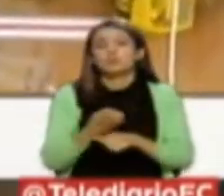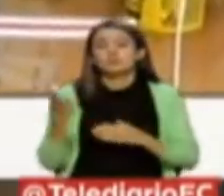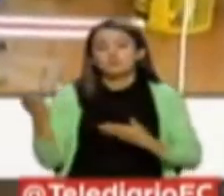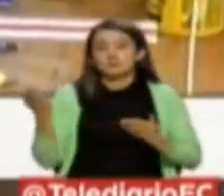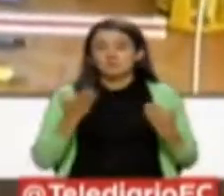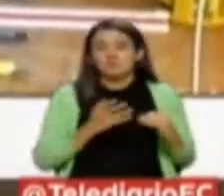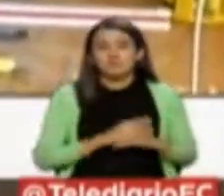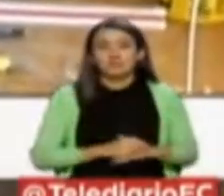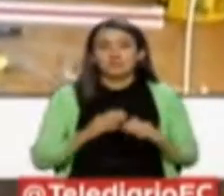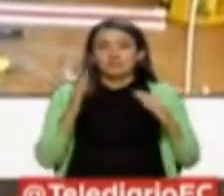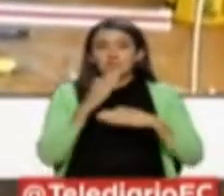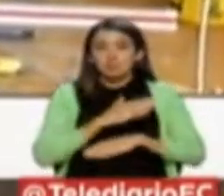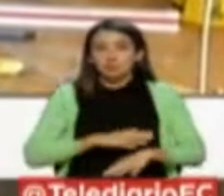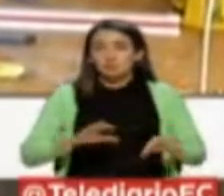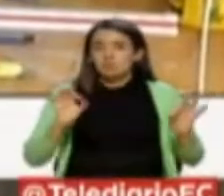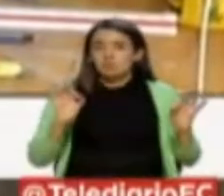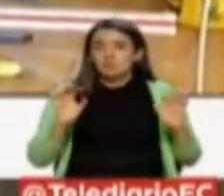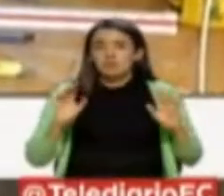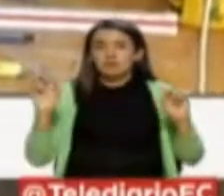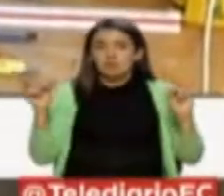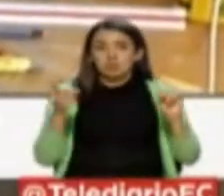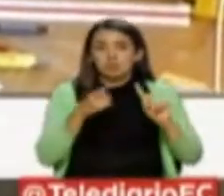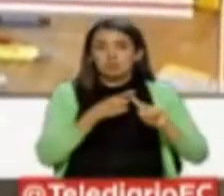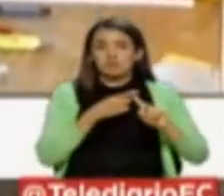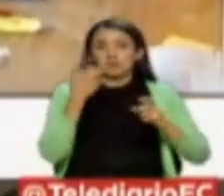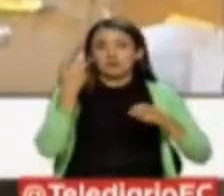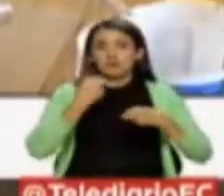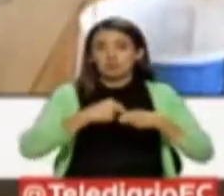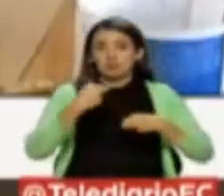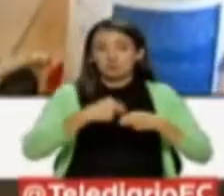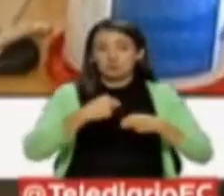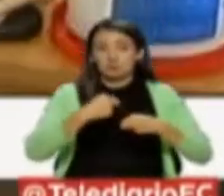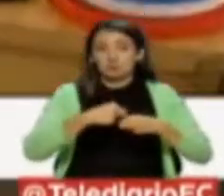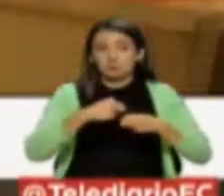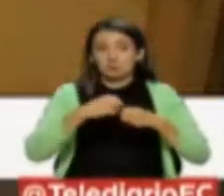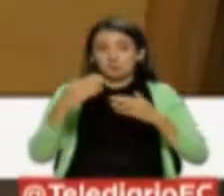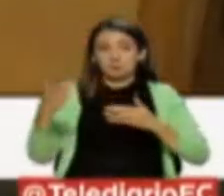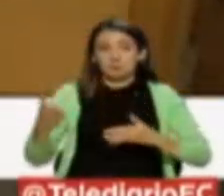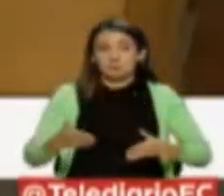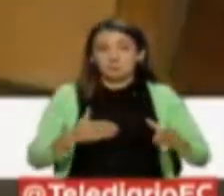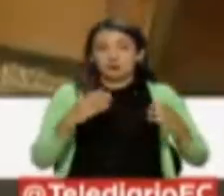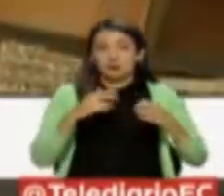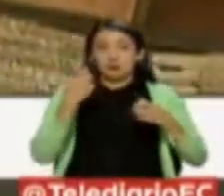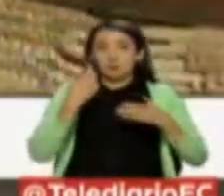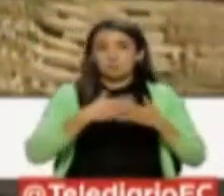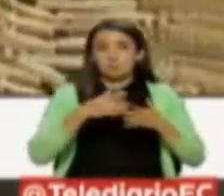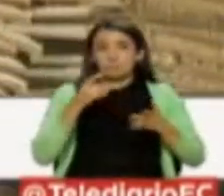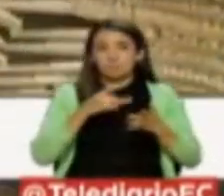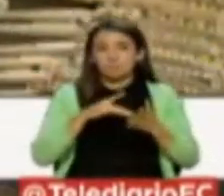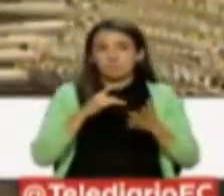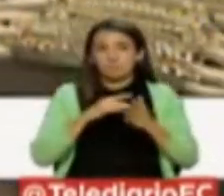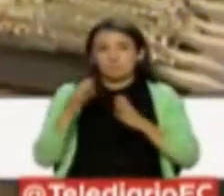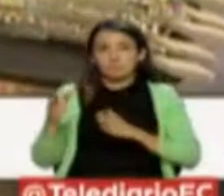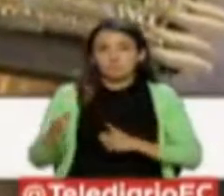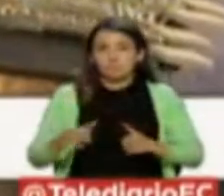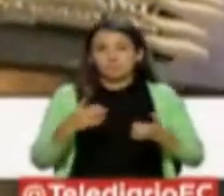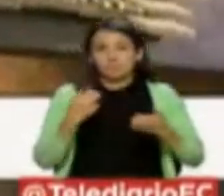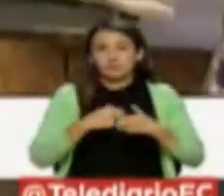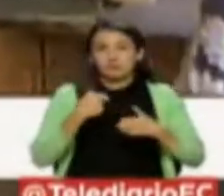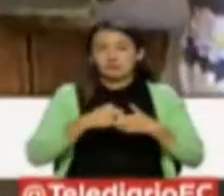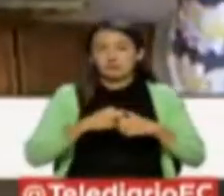galeones. Bueno, el primer paso es conseguir la madera, es del pino, se necesita el